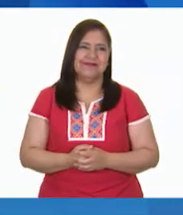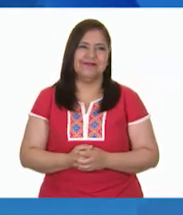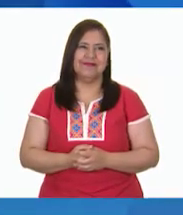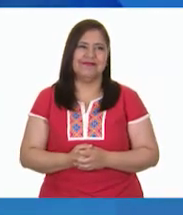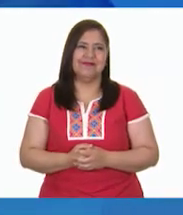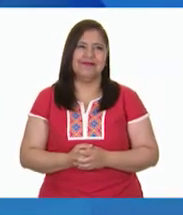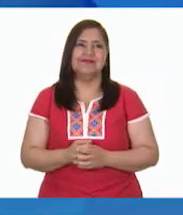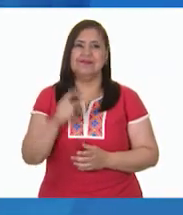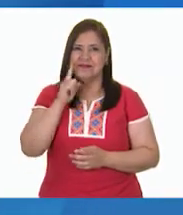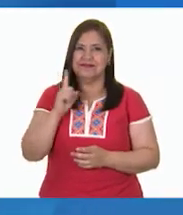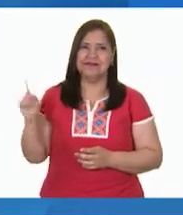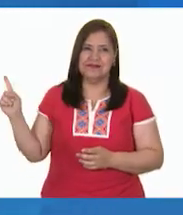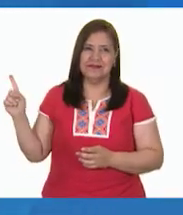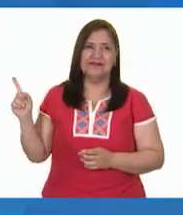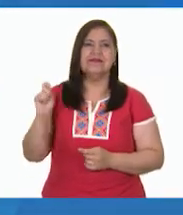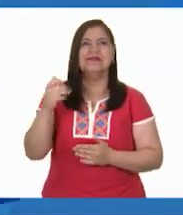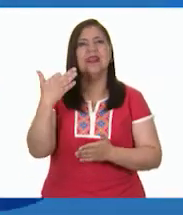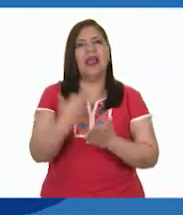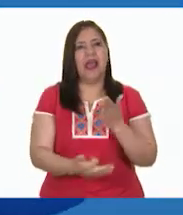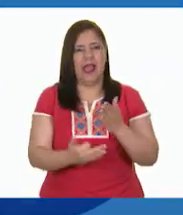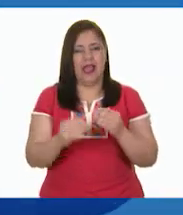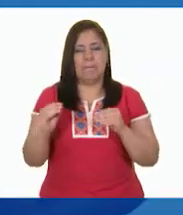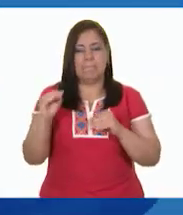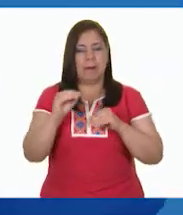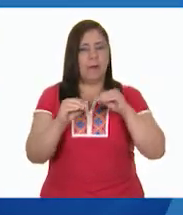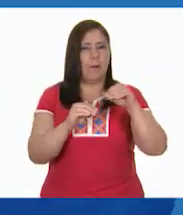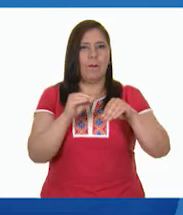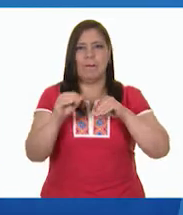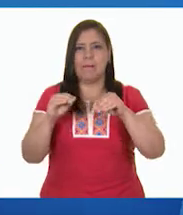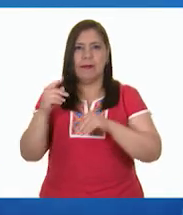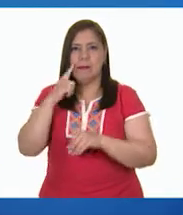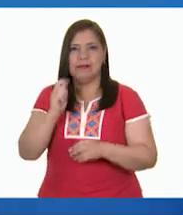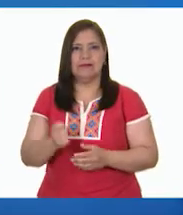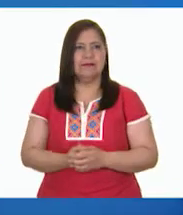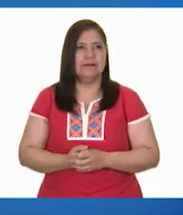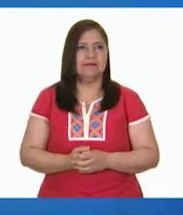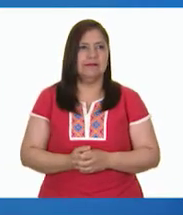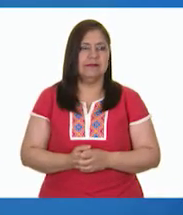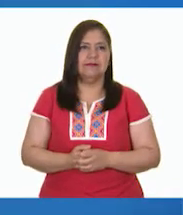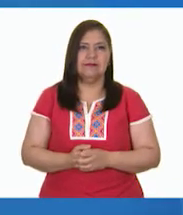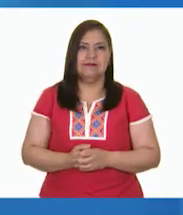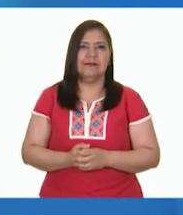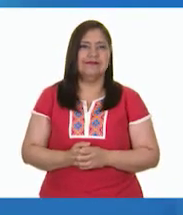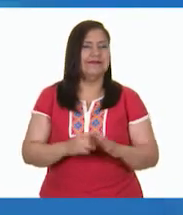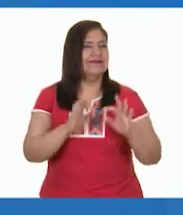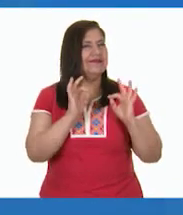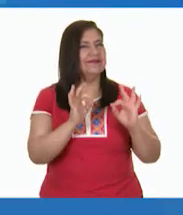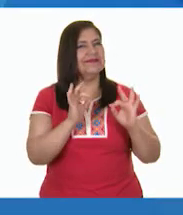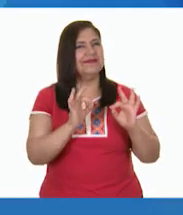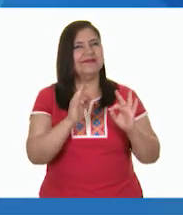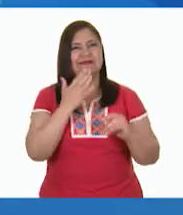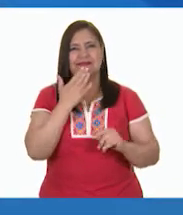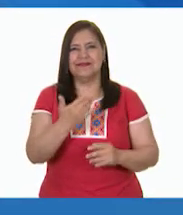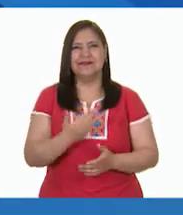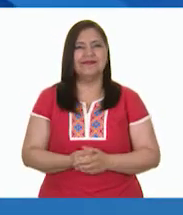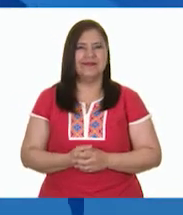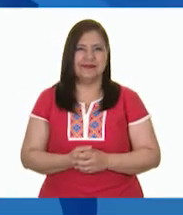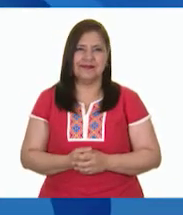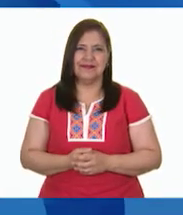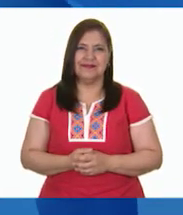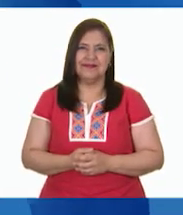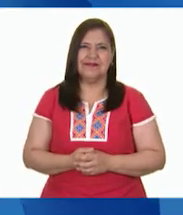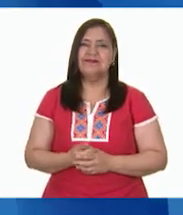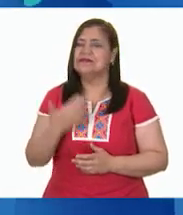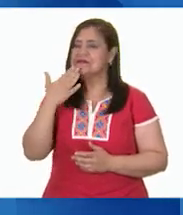Sí, créeme. Sí, creo que sí. A ¿Y ver, la que faltaría? Estaba allá. Exacto. ¡Perfecto! Ok,